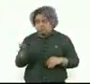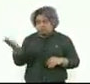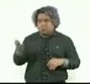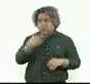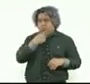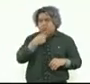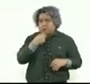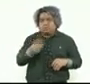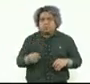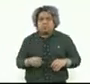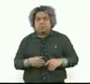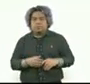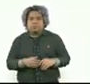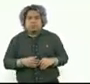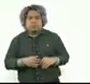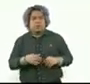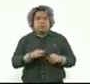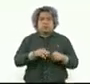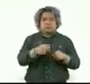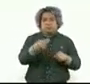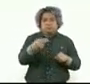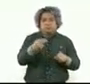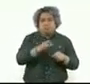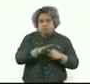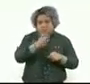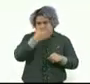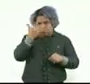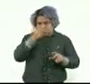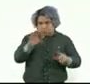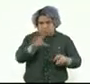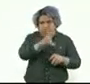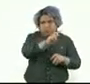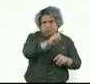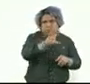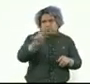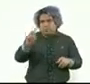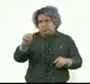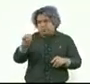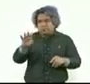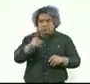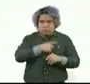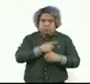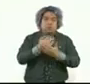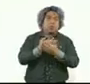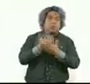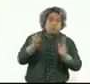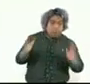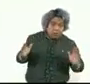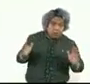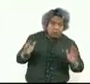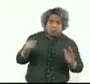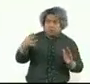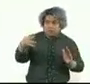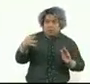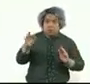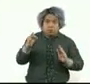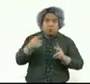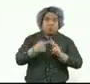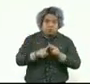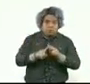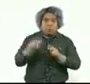quieres. Y todavía no sabemos el tipo de vacuna que nos van a dar para 30-39. Por eso decimos, sí toca el 14 de febrero, pero ya